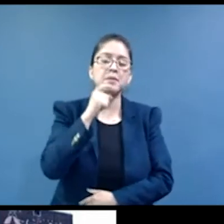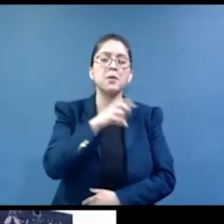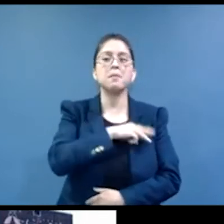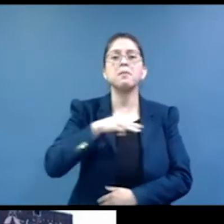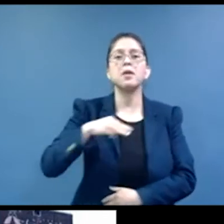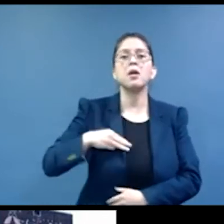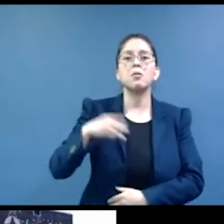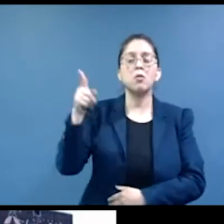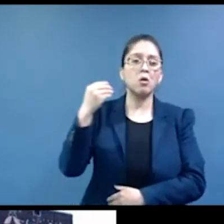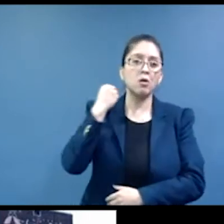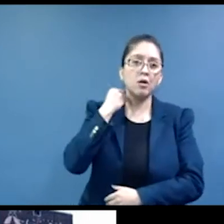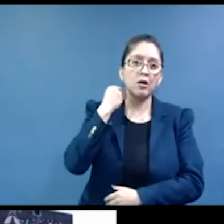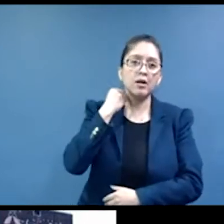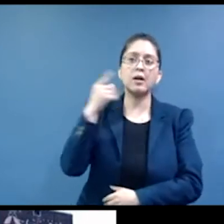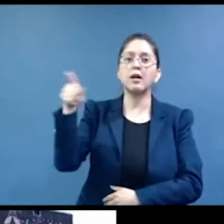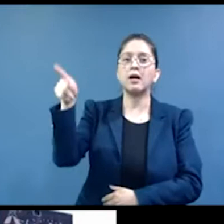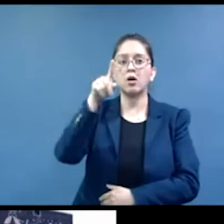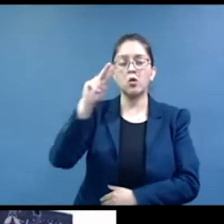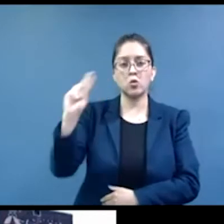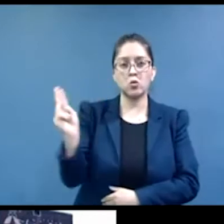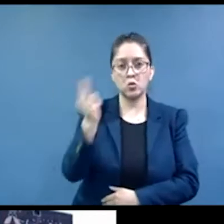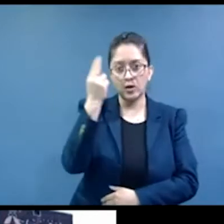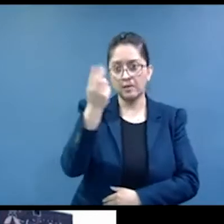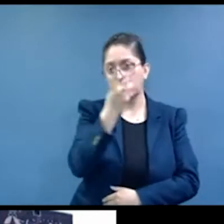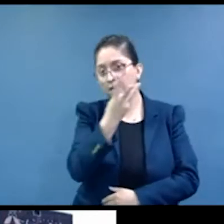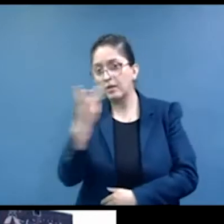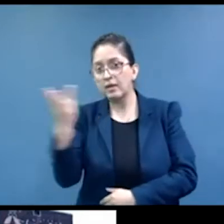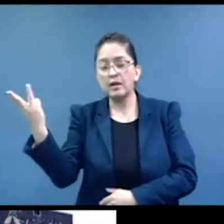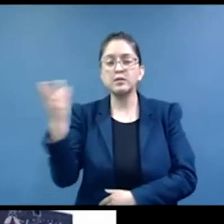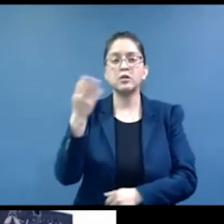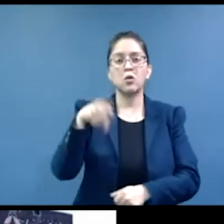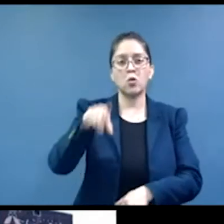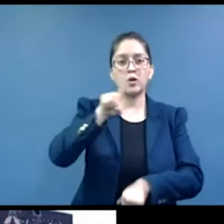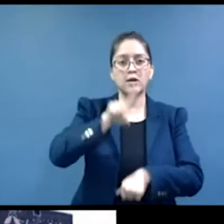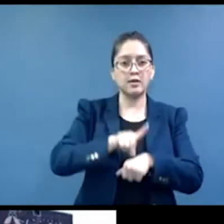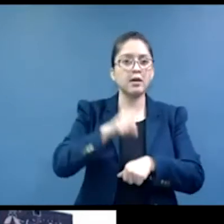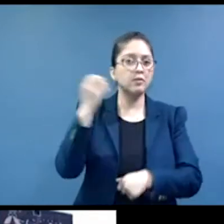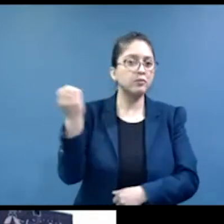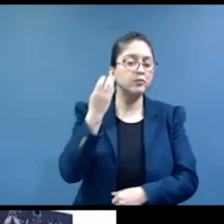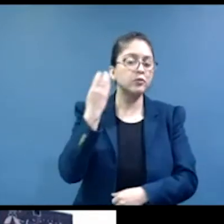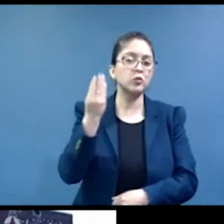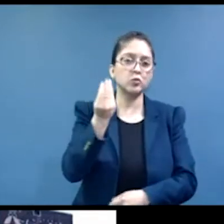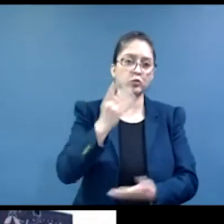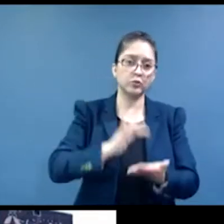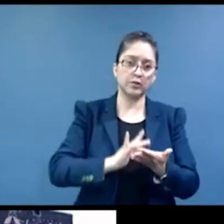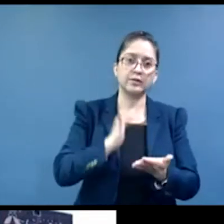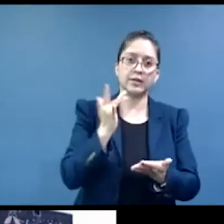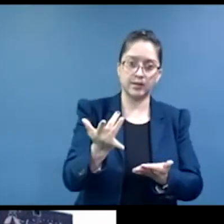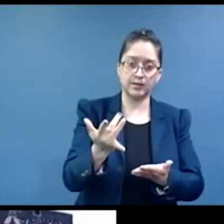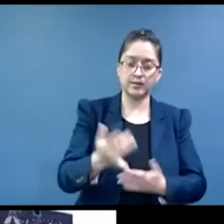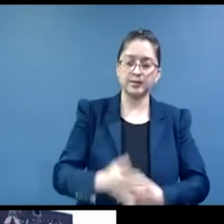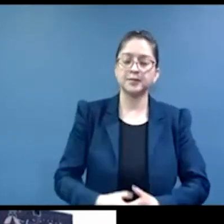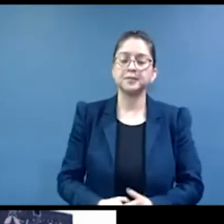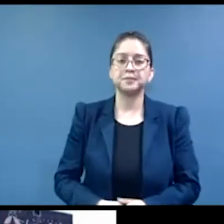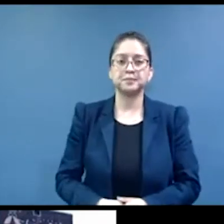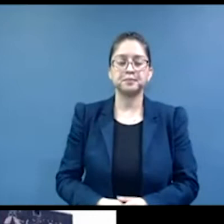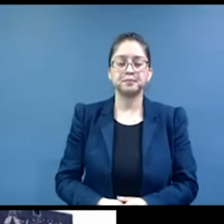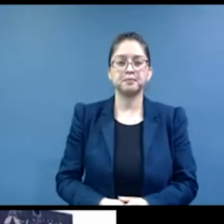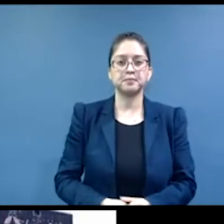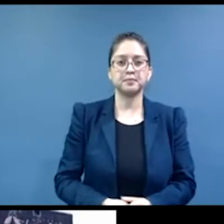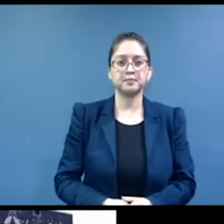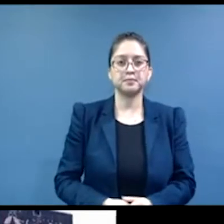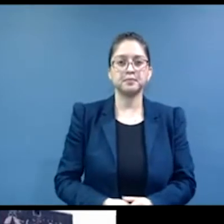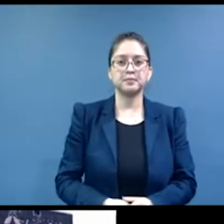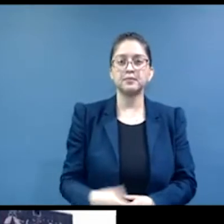UNAM. Les agradezco muchísimo a las tres por acompañarnos en esta mesa. Y bueno, un poco como ya